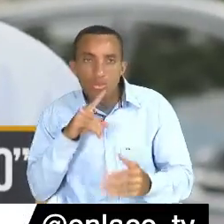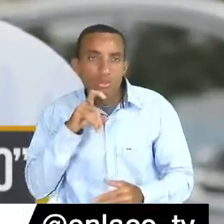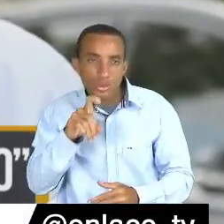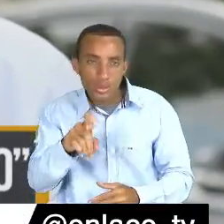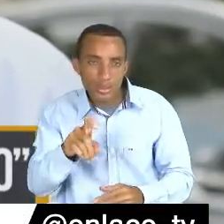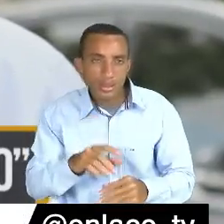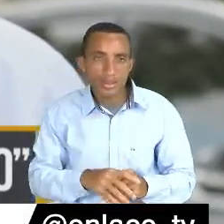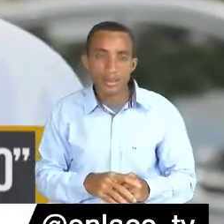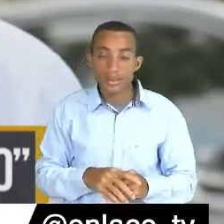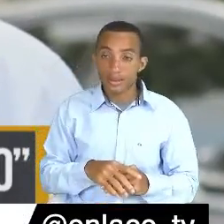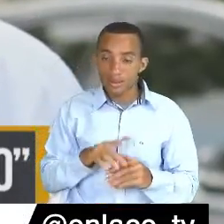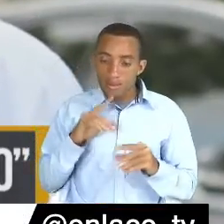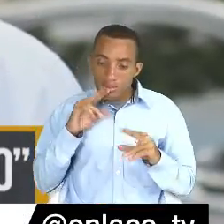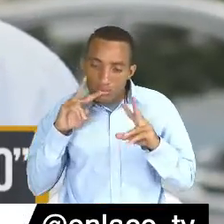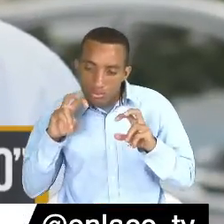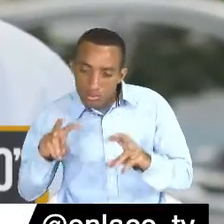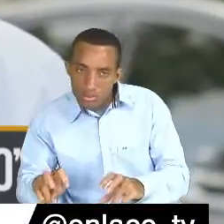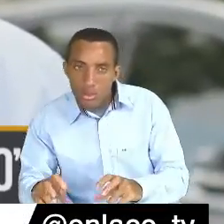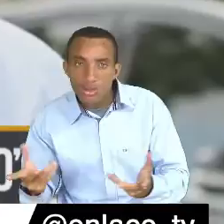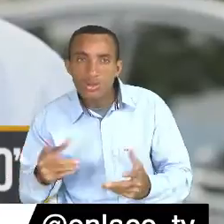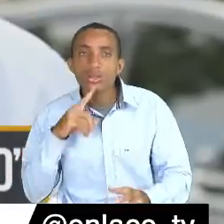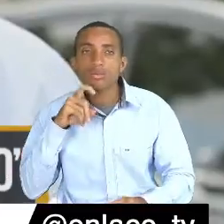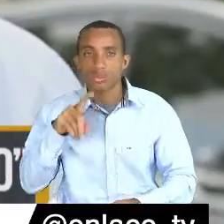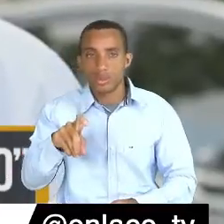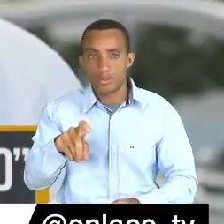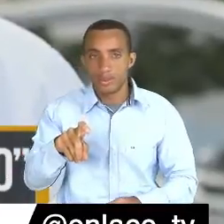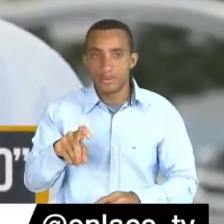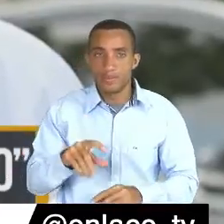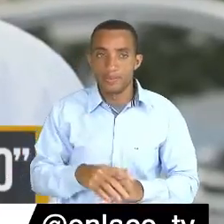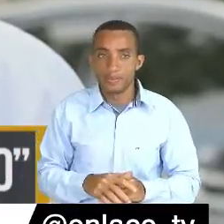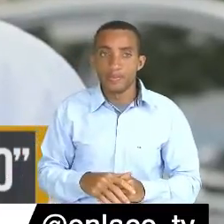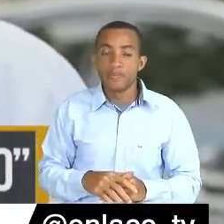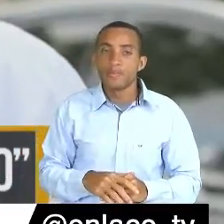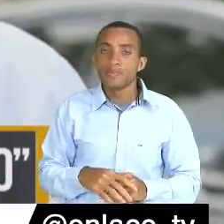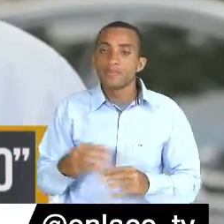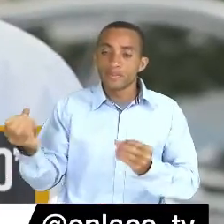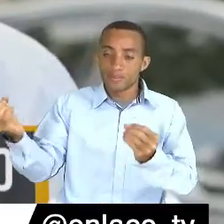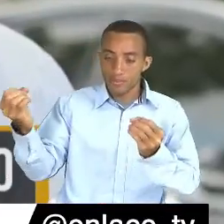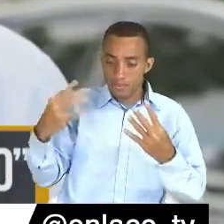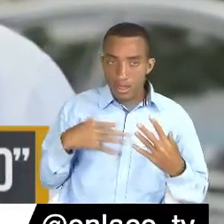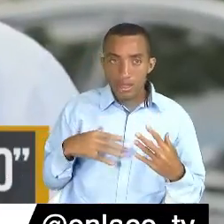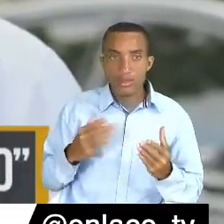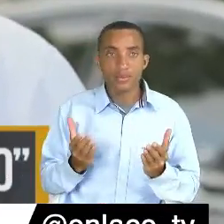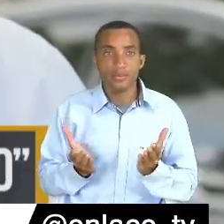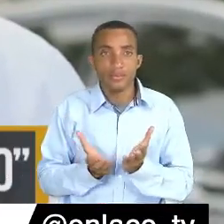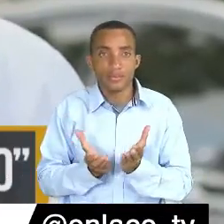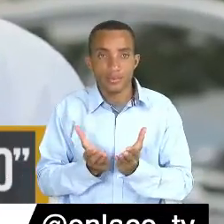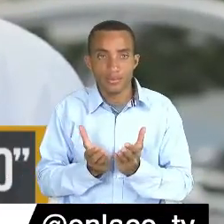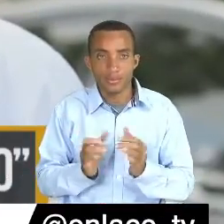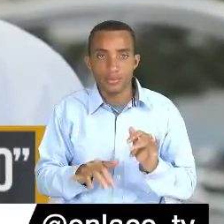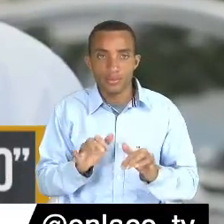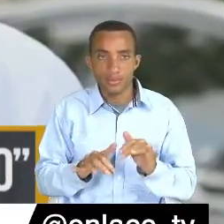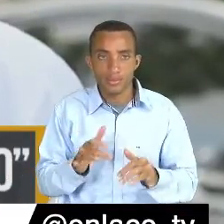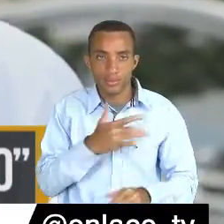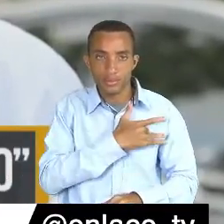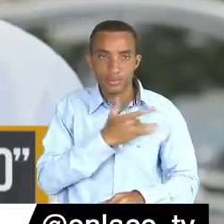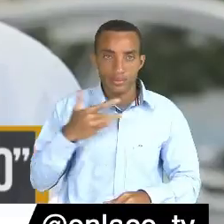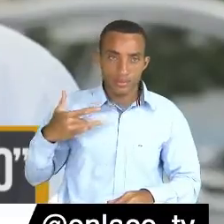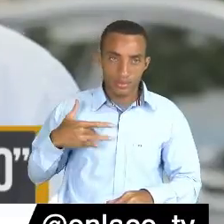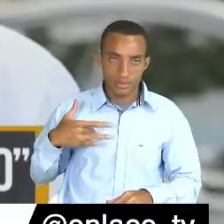primeros estudios que se presentaron en la ciudad de Bucaramanga y que nos hizo llegar ya a la Secretaría de Salud